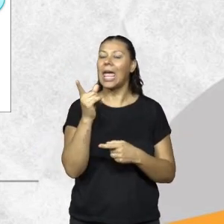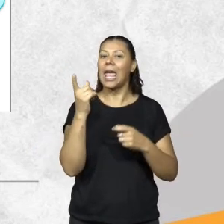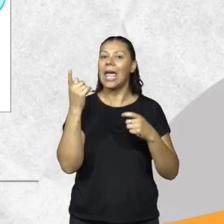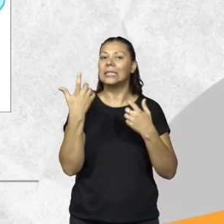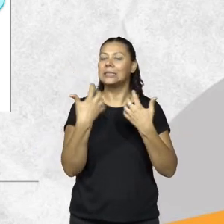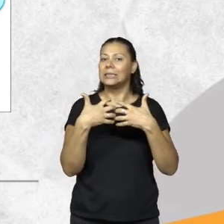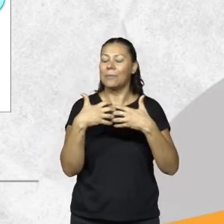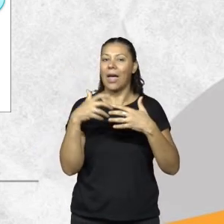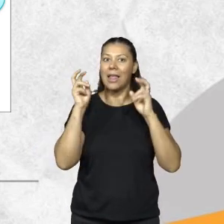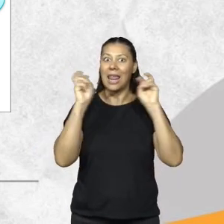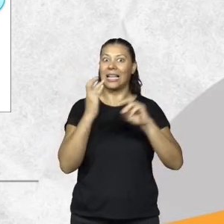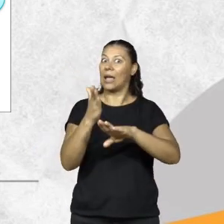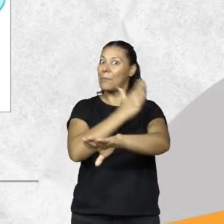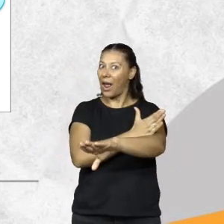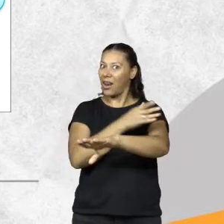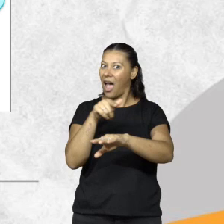los análisis de laboratorio.